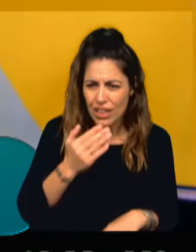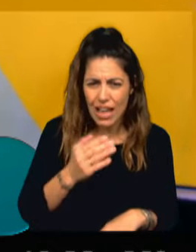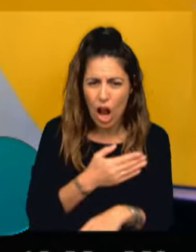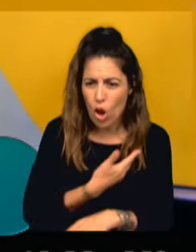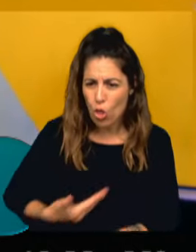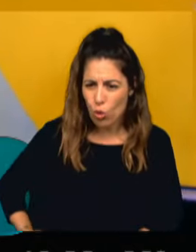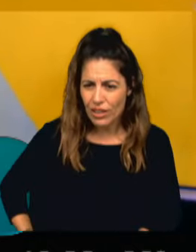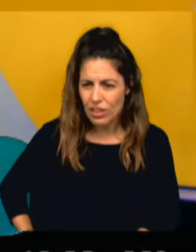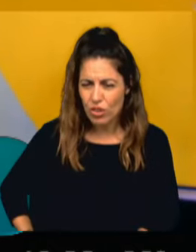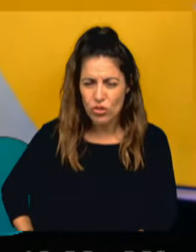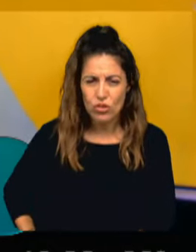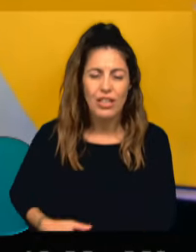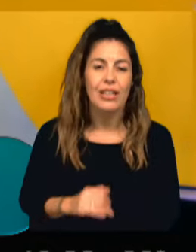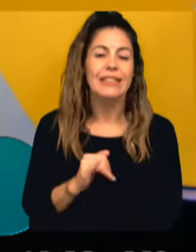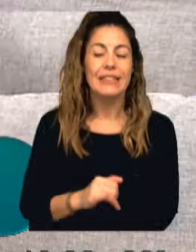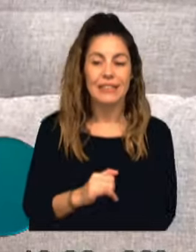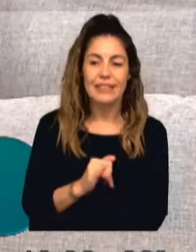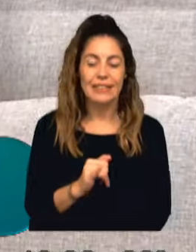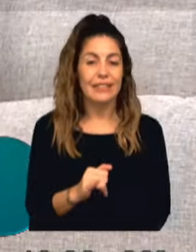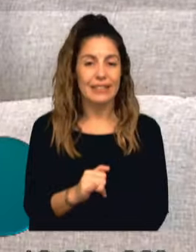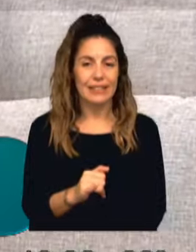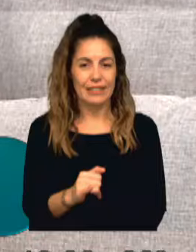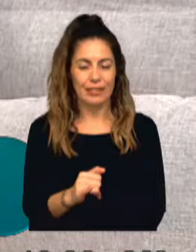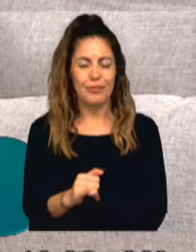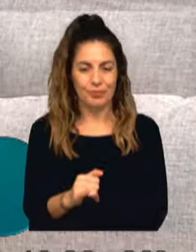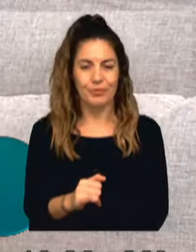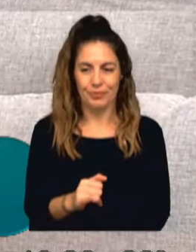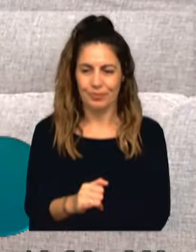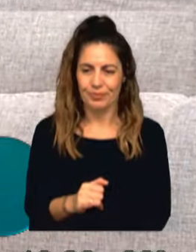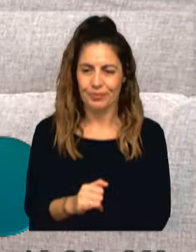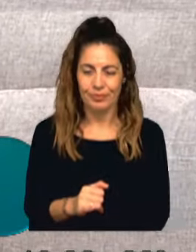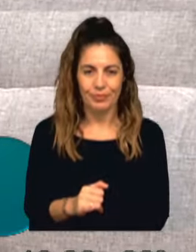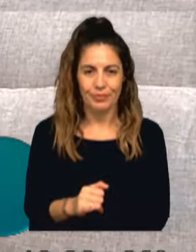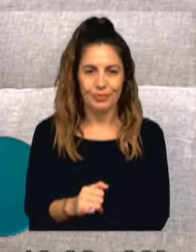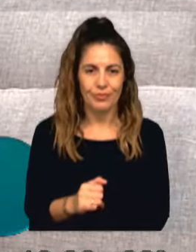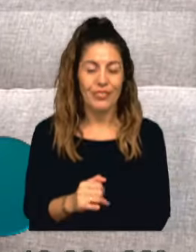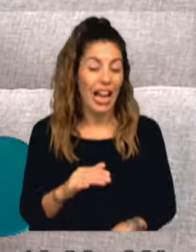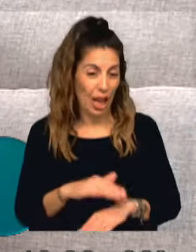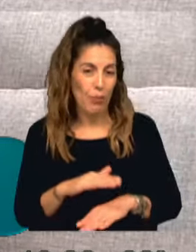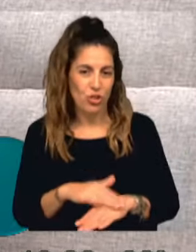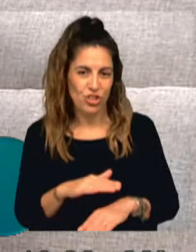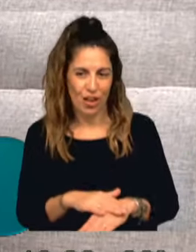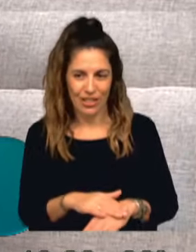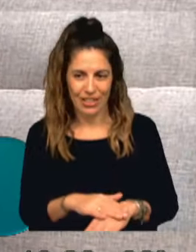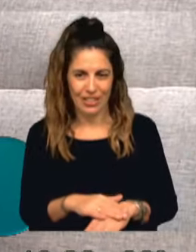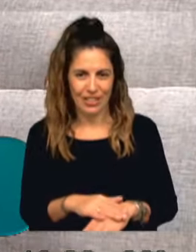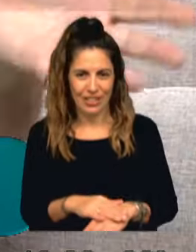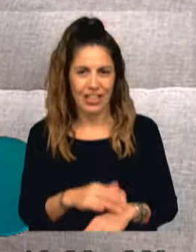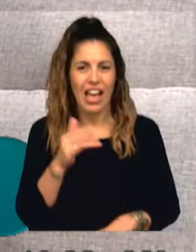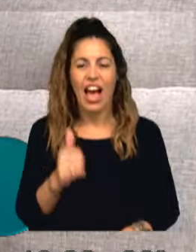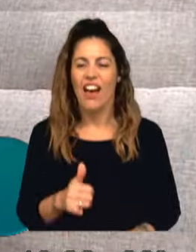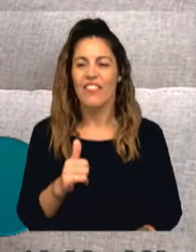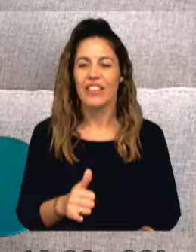su cuchara ni sí había un había un haba había responsable vamos con responsable había un mito ahí